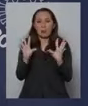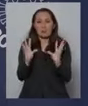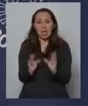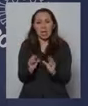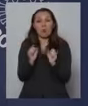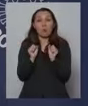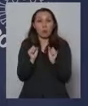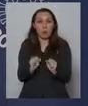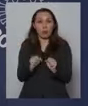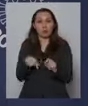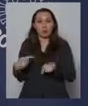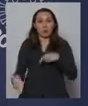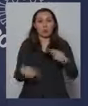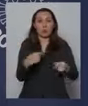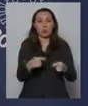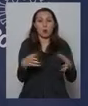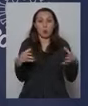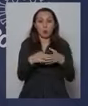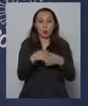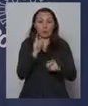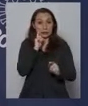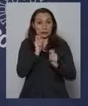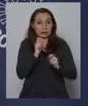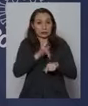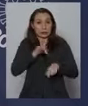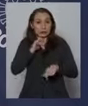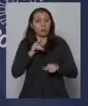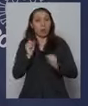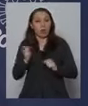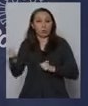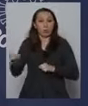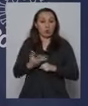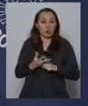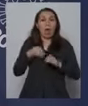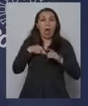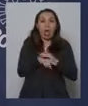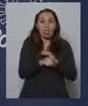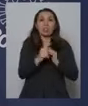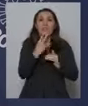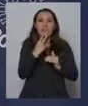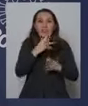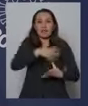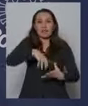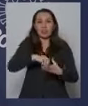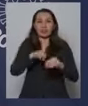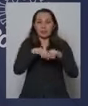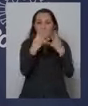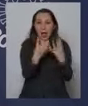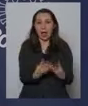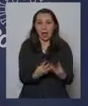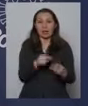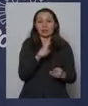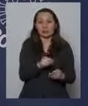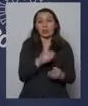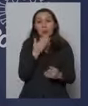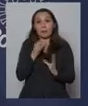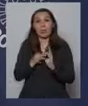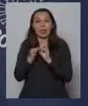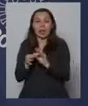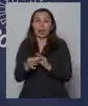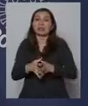la probabilidad de que personas de grupos de riesgo se contagien dentro de los centros penitenciarios. Asimismo,